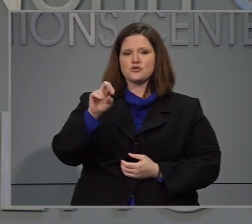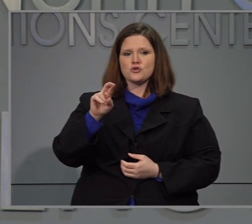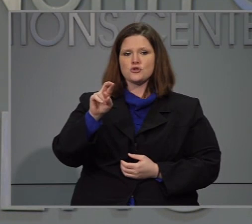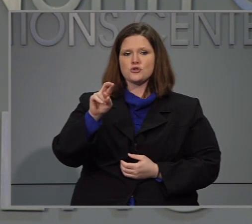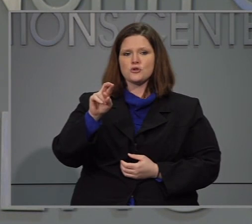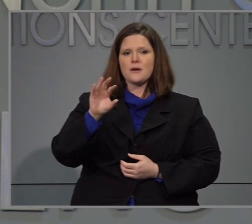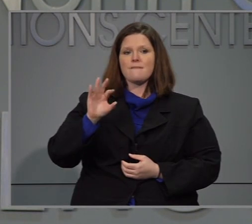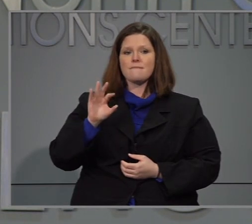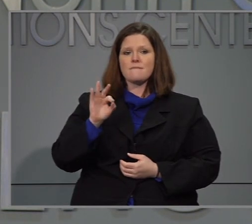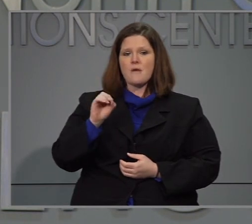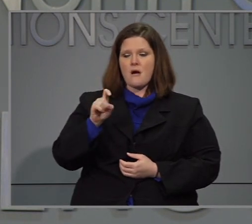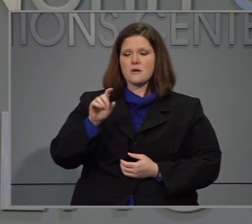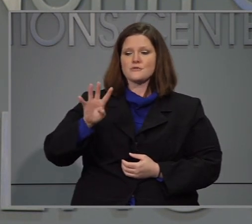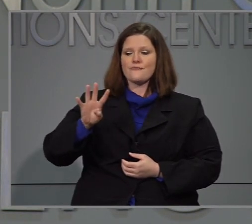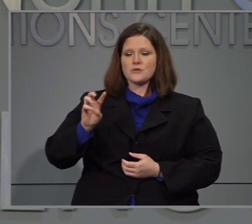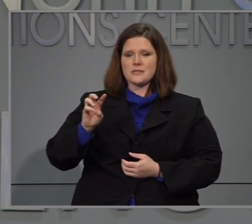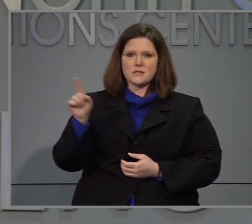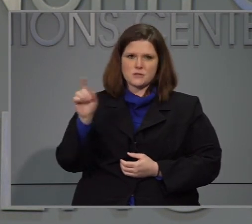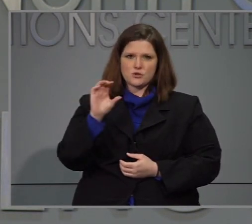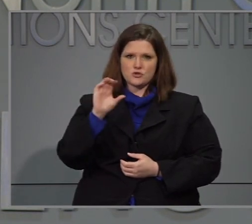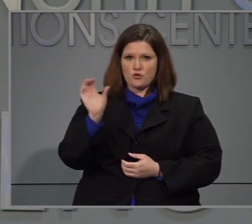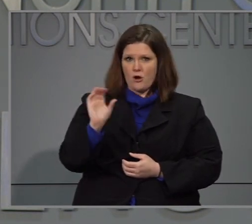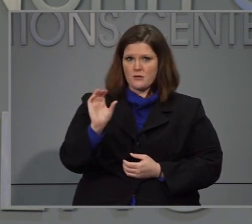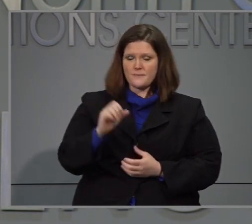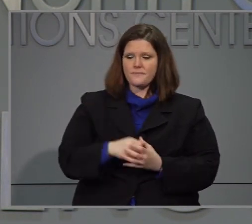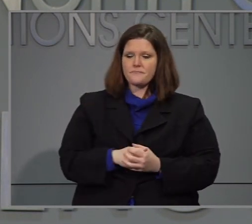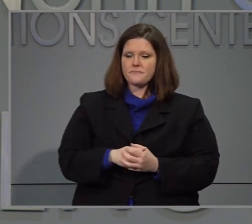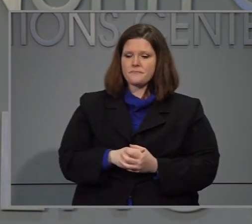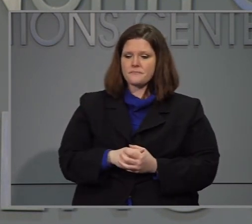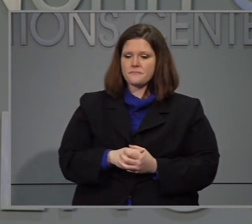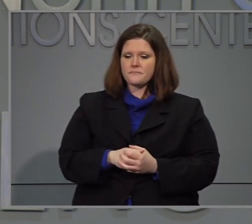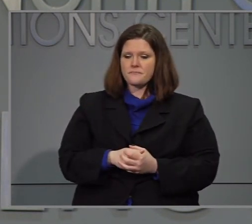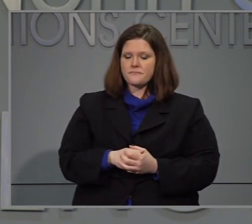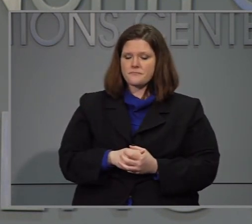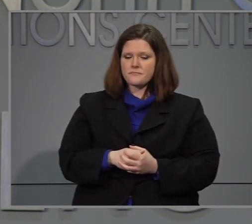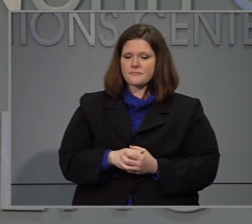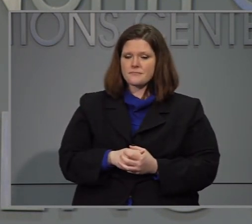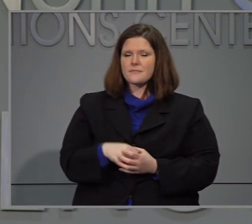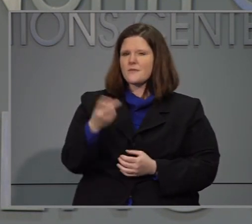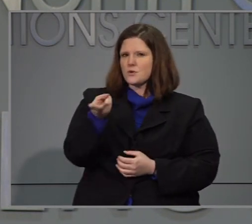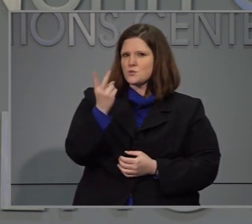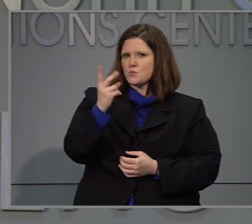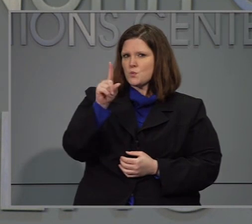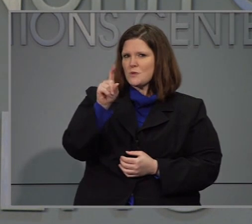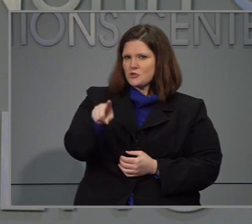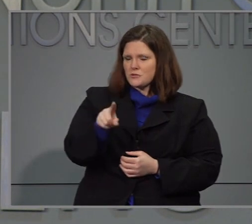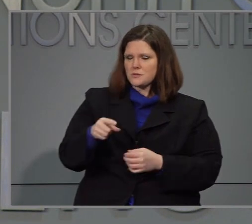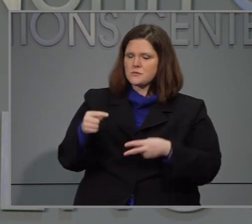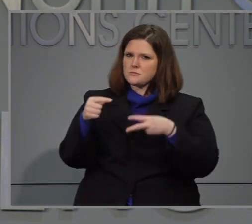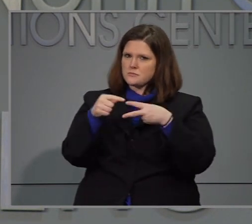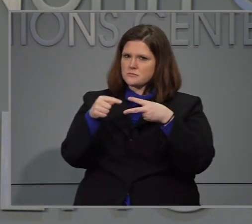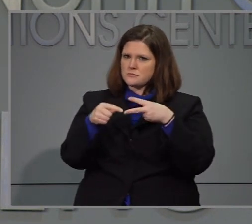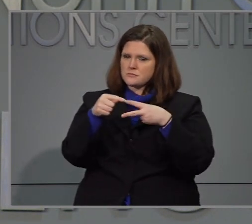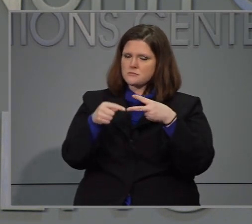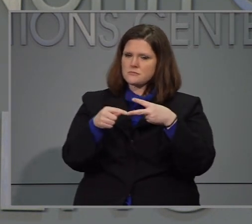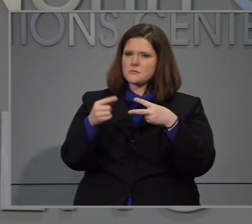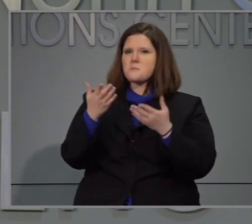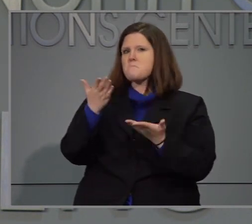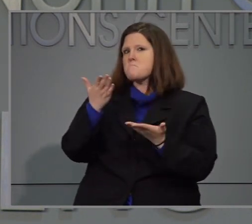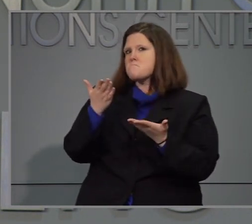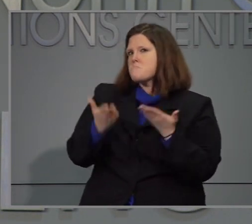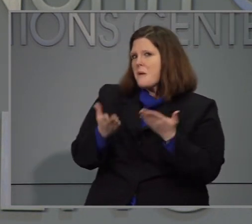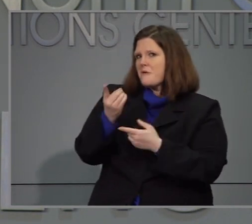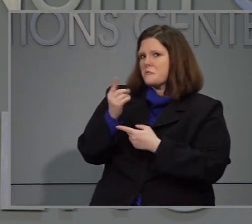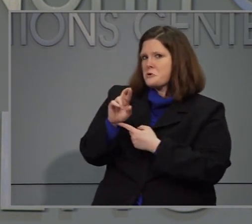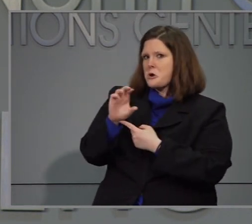Dick Dellinger Fox, 46, en Charlotte. Tengo dos preguntas y creo que